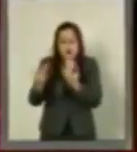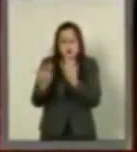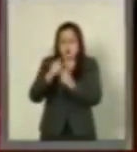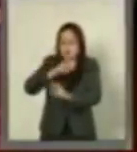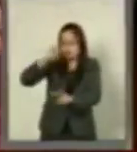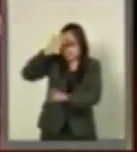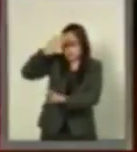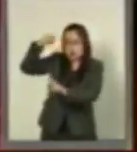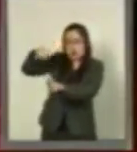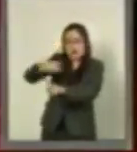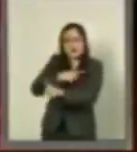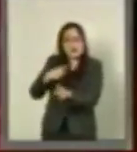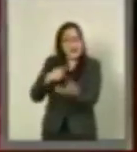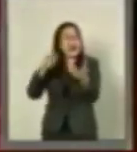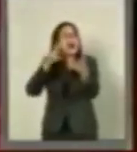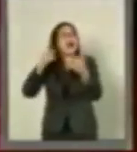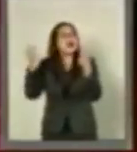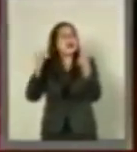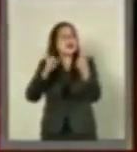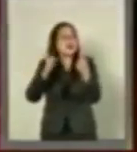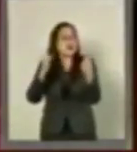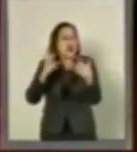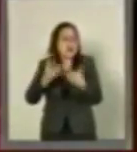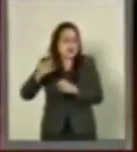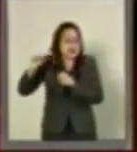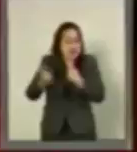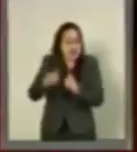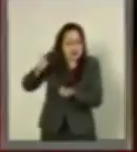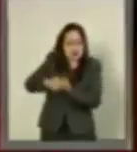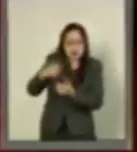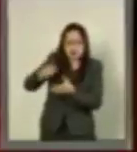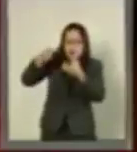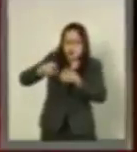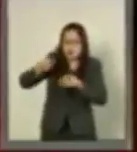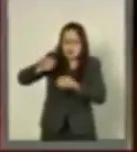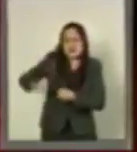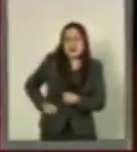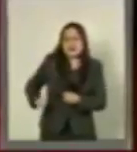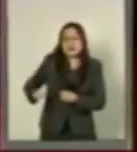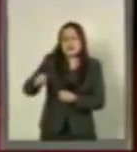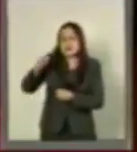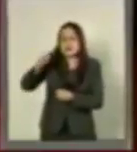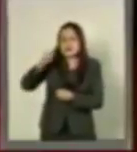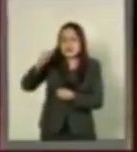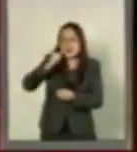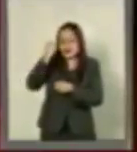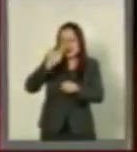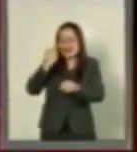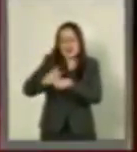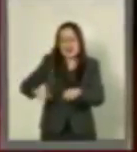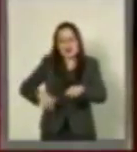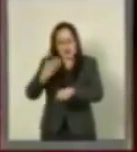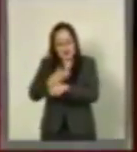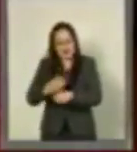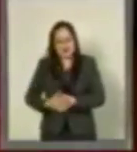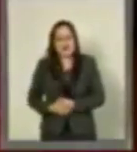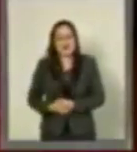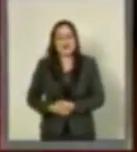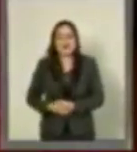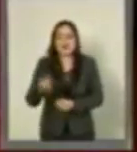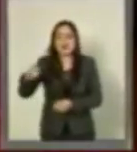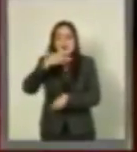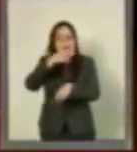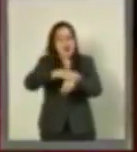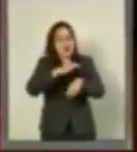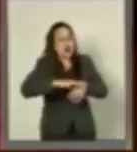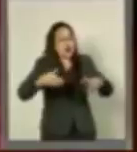se haga algo desde la dependencia a su cargo, que entiendo que usted lo invita a